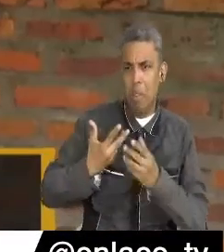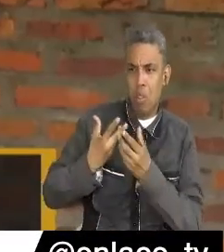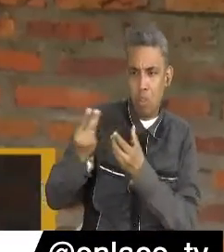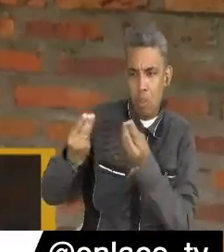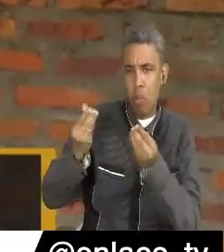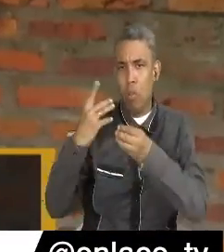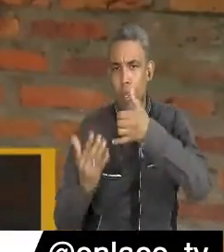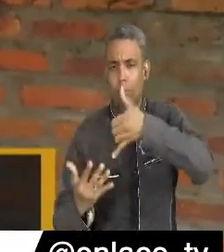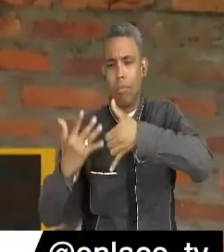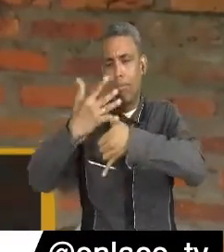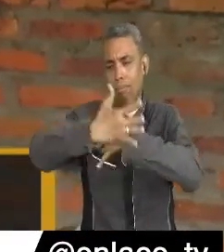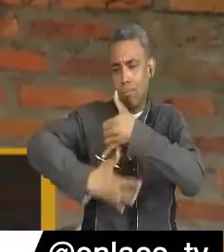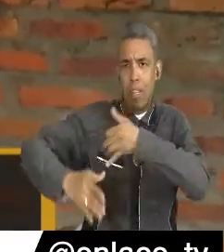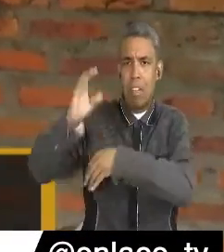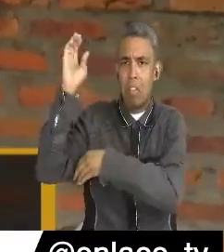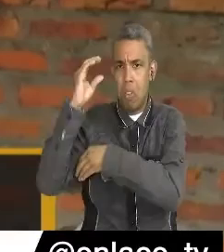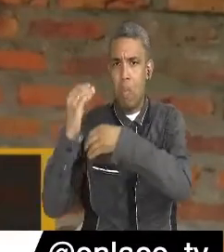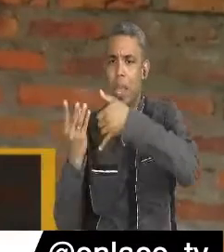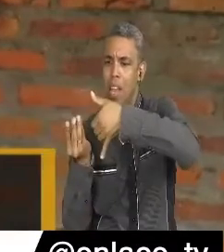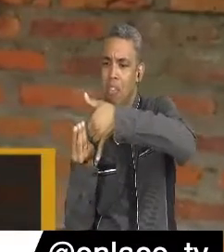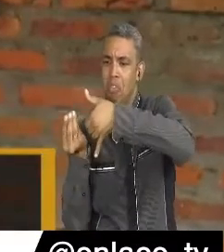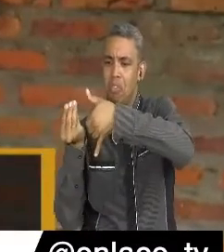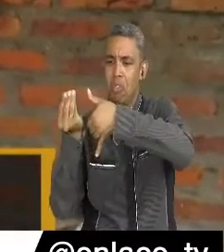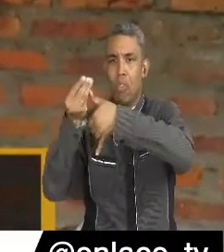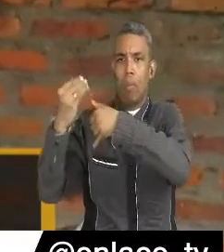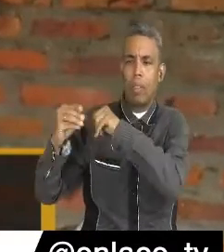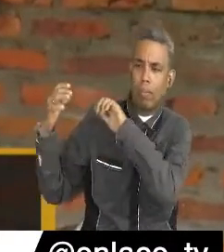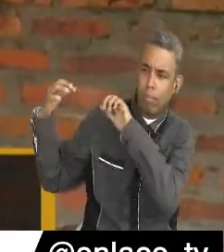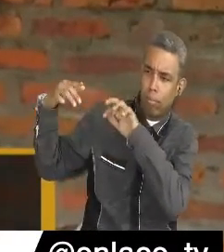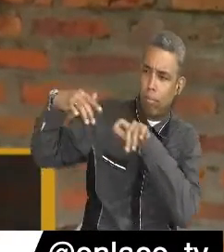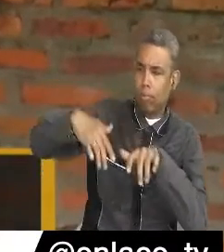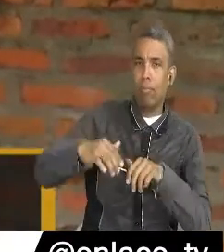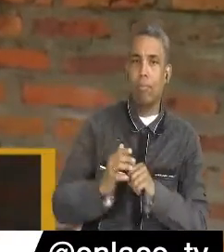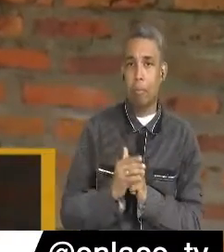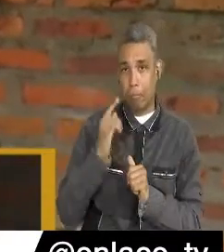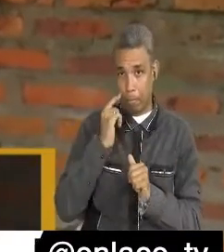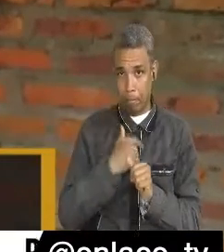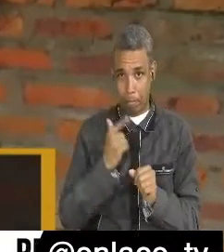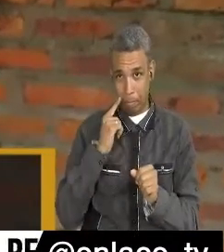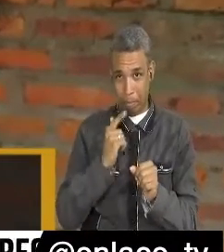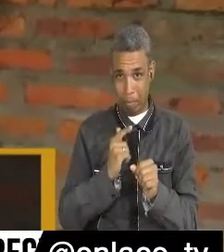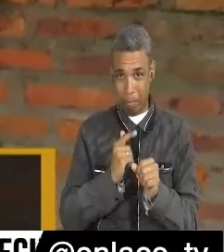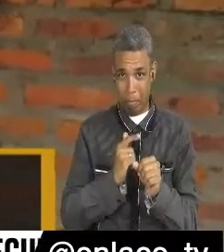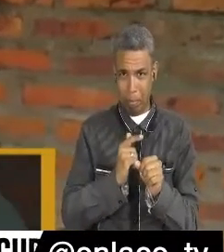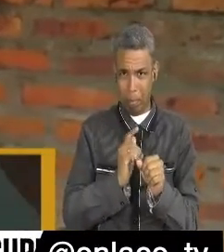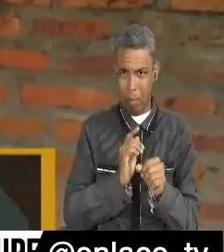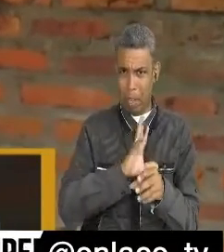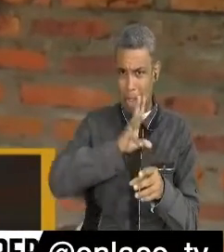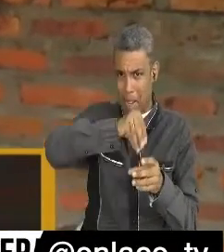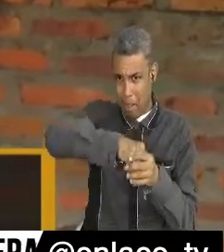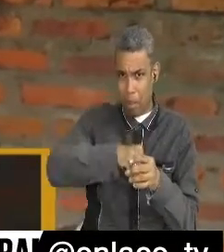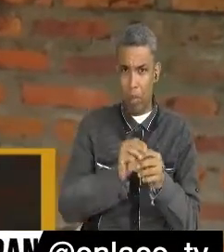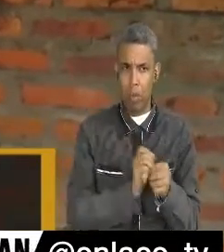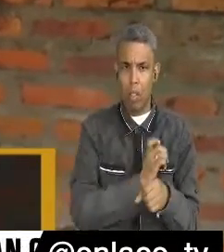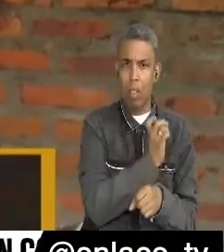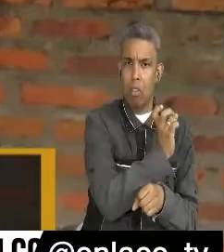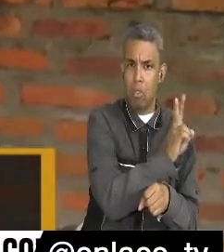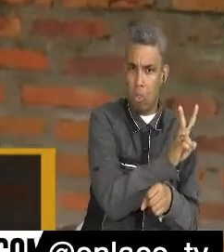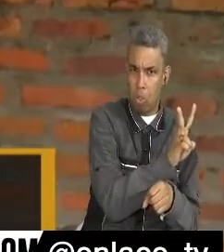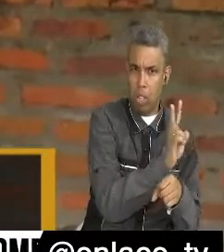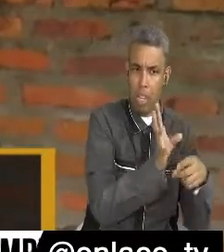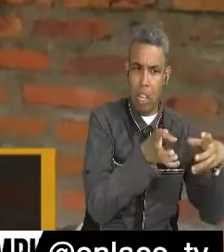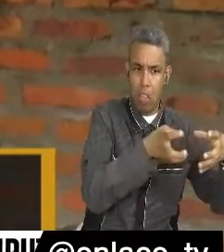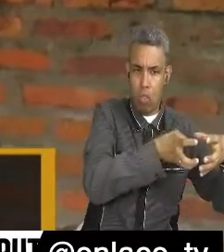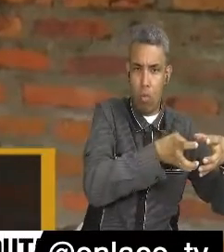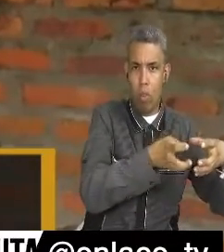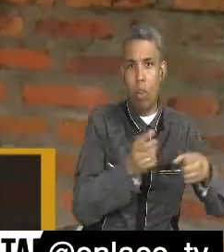se está dividido en dos categorías, clase A con 11 equipos y doble A con 15 equipos. Y hoy, bueno, los equipos de Wilches ya vinieron